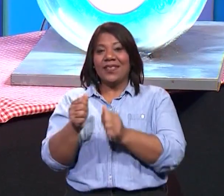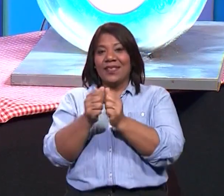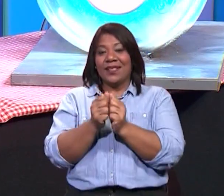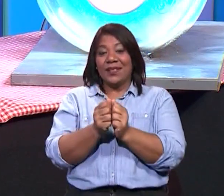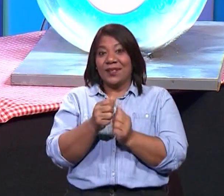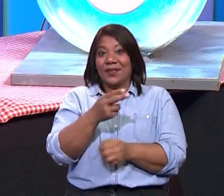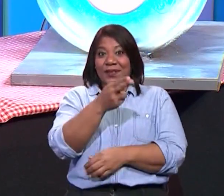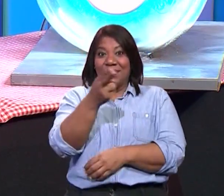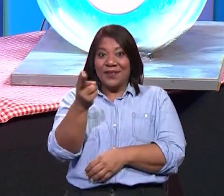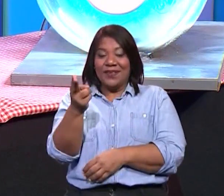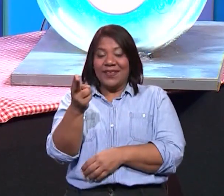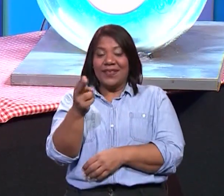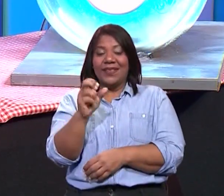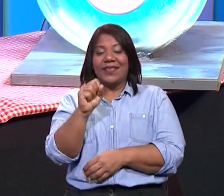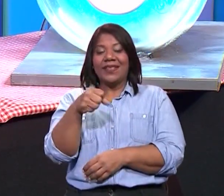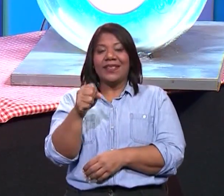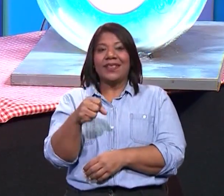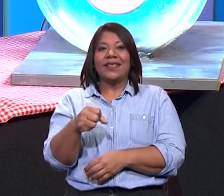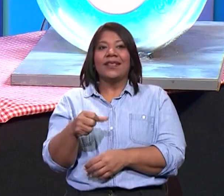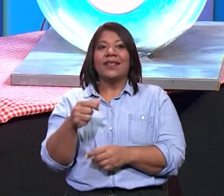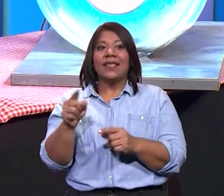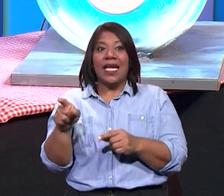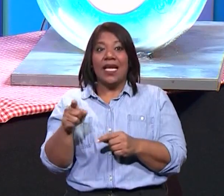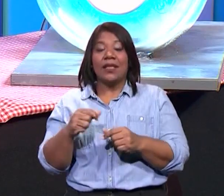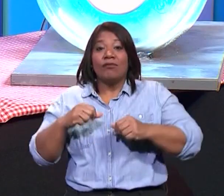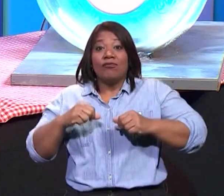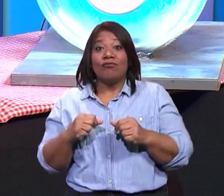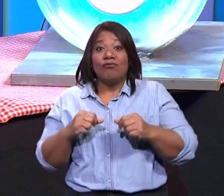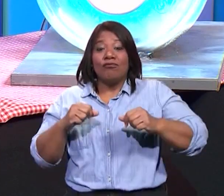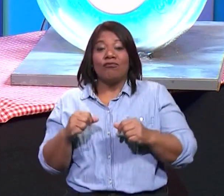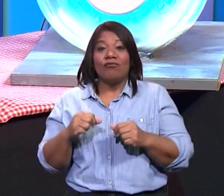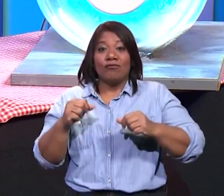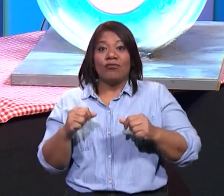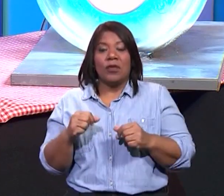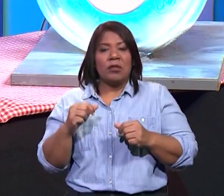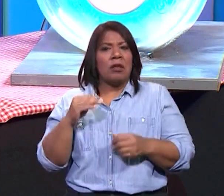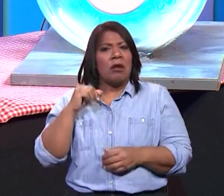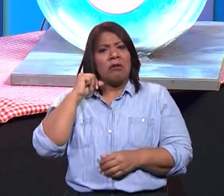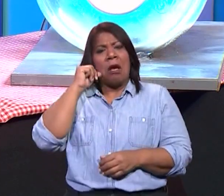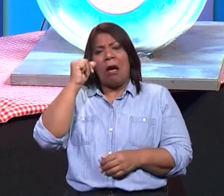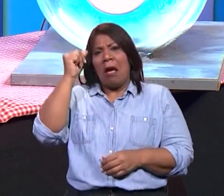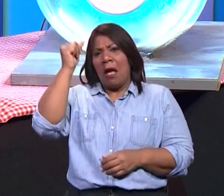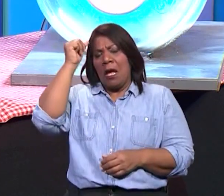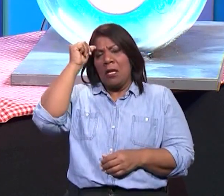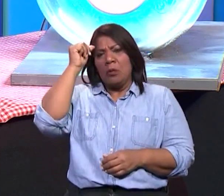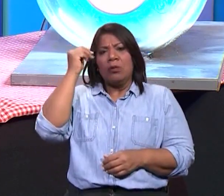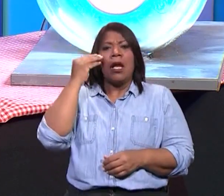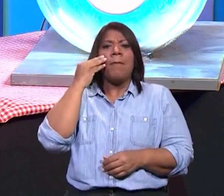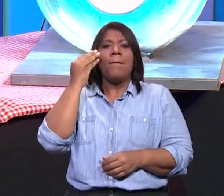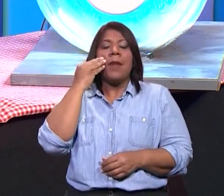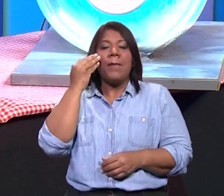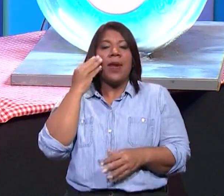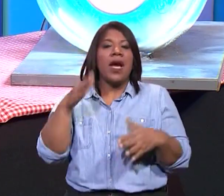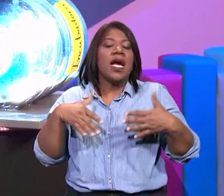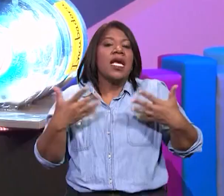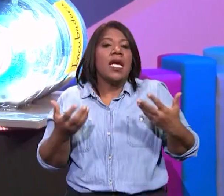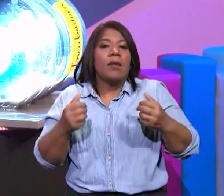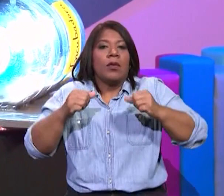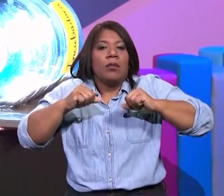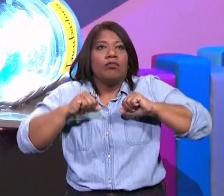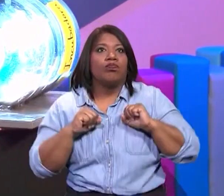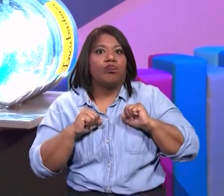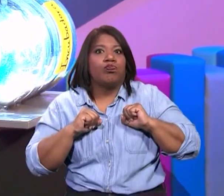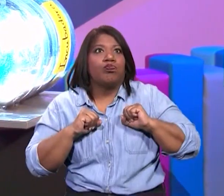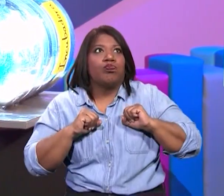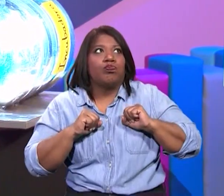todos nosotros, ¿sí? Entonces aquí tenemos nuestra gallina adulto. ¿Ella qué va a hacer? Ella pone huevos.